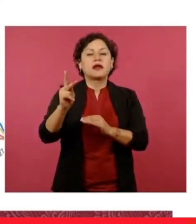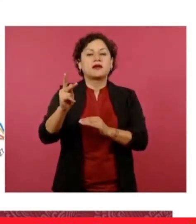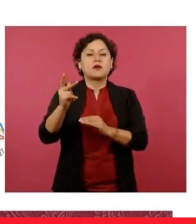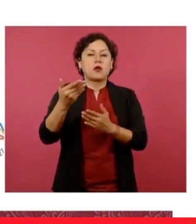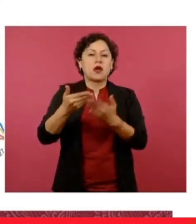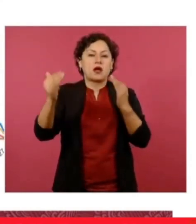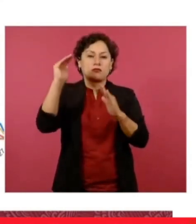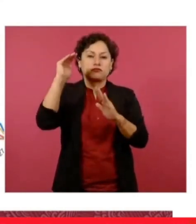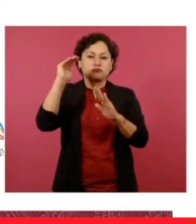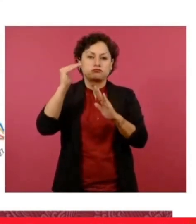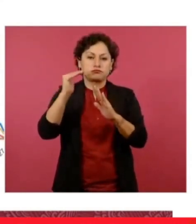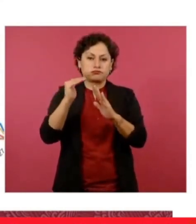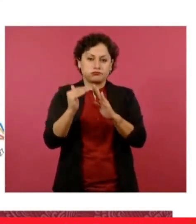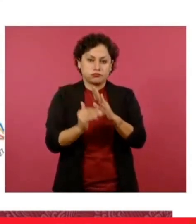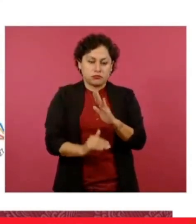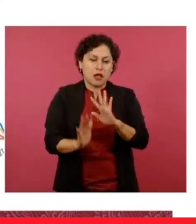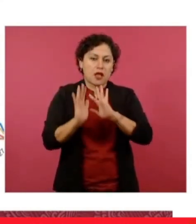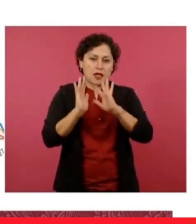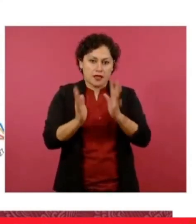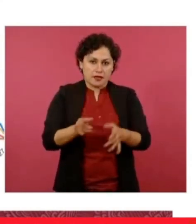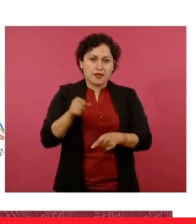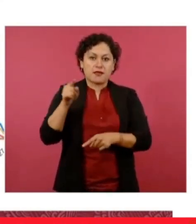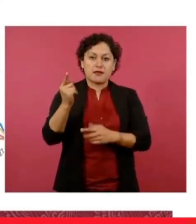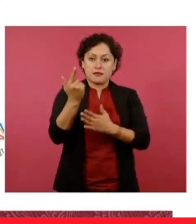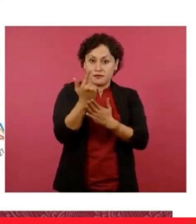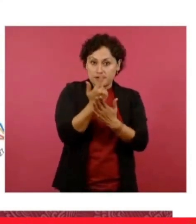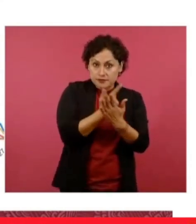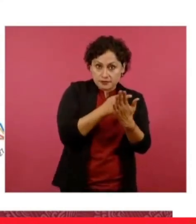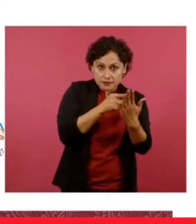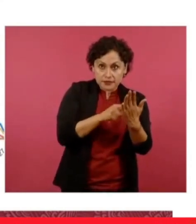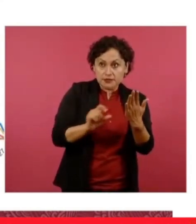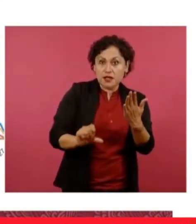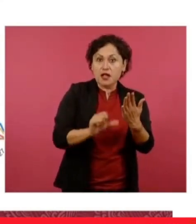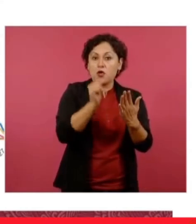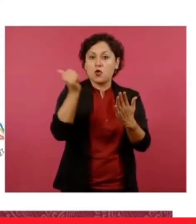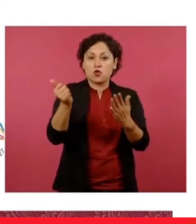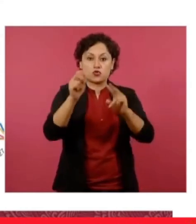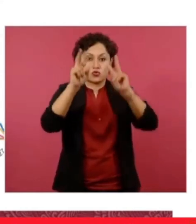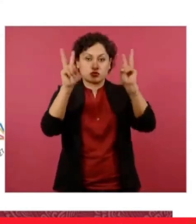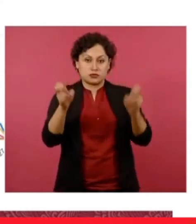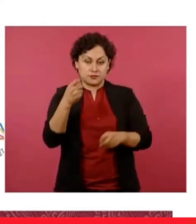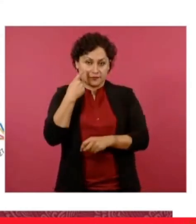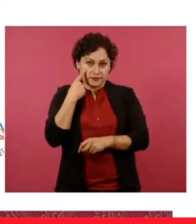como trending topic la lista de las principales tendencias. Aquí está,